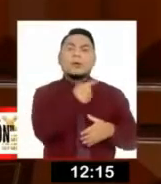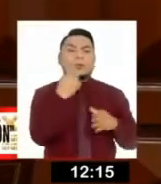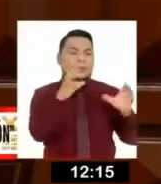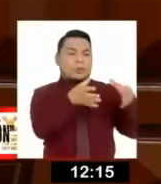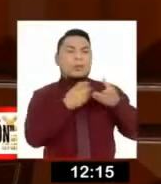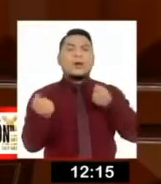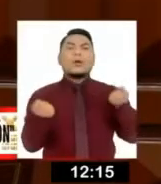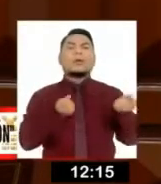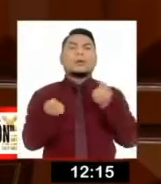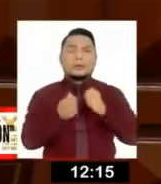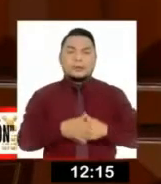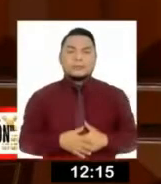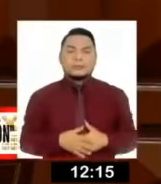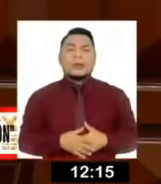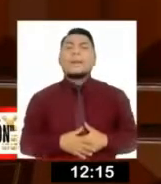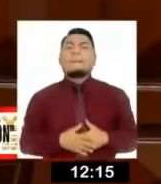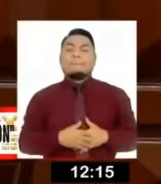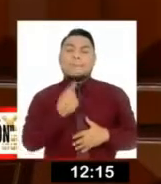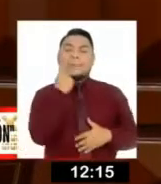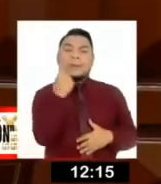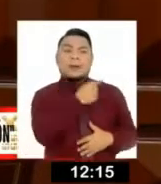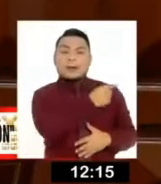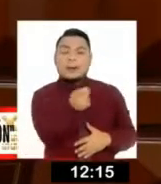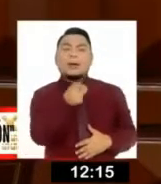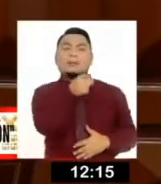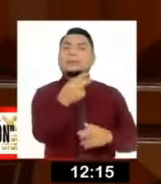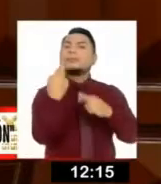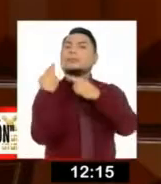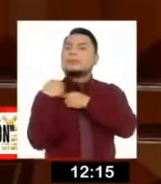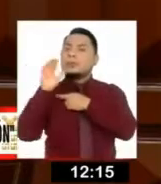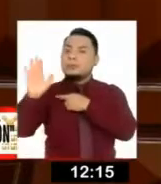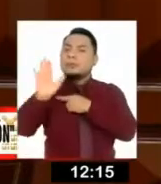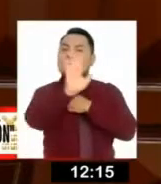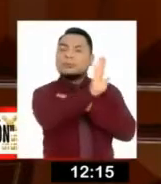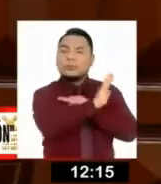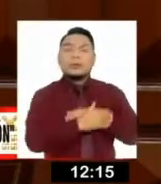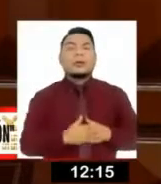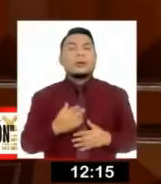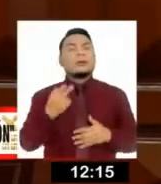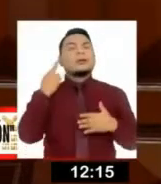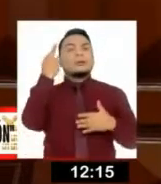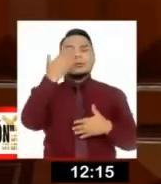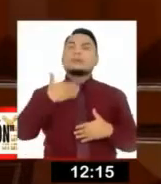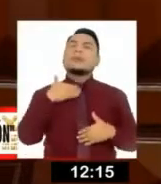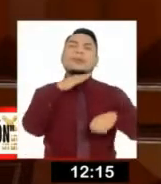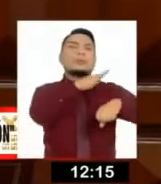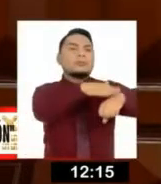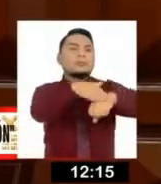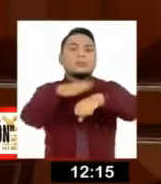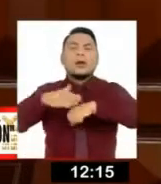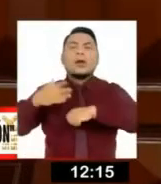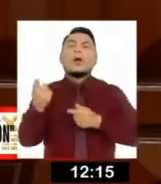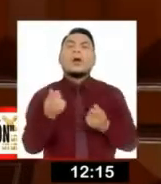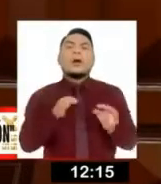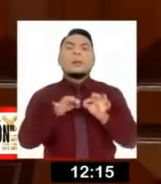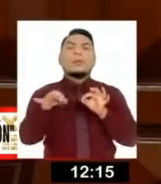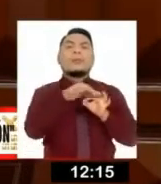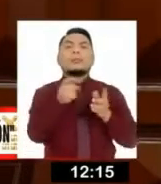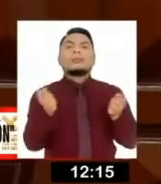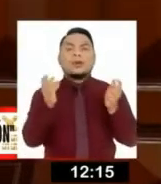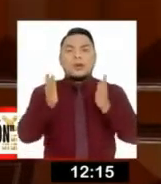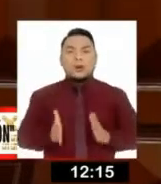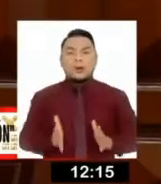del gobierno, cada uno desde su función. Por eso, invoco a los gobernadores regionales del